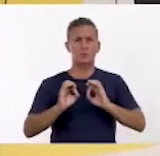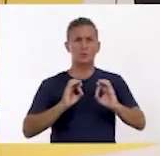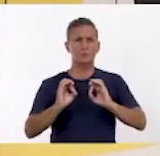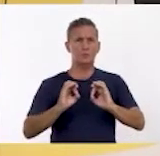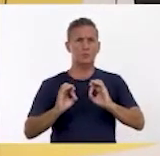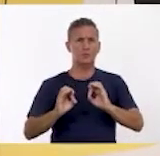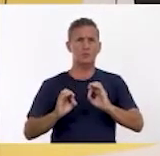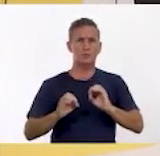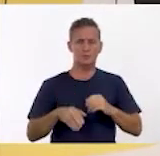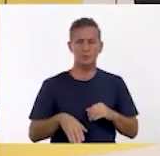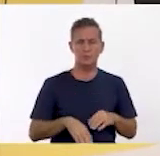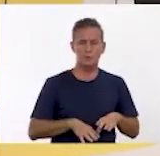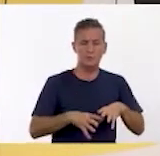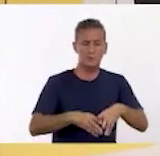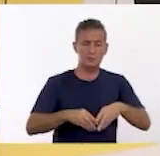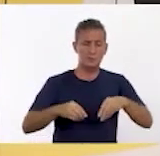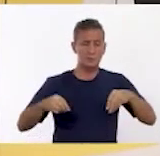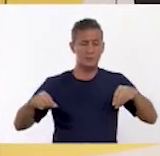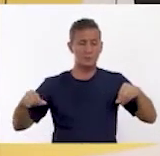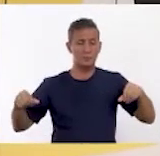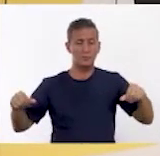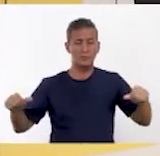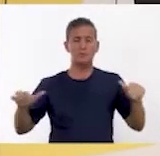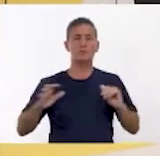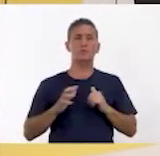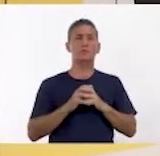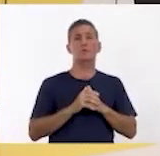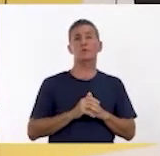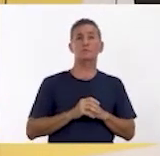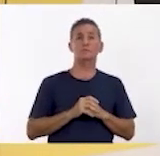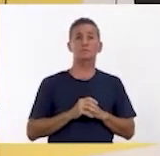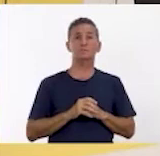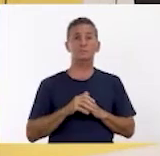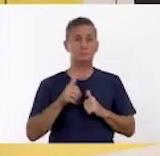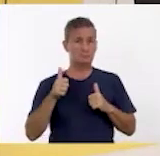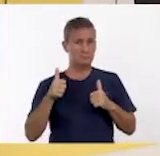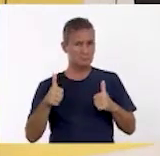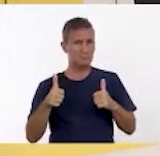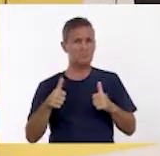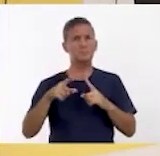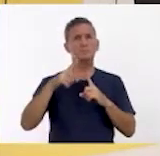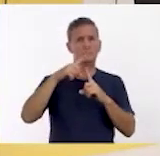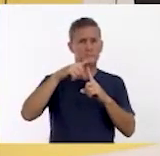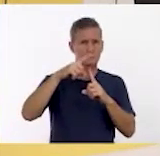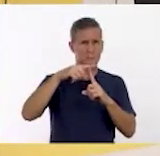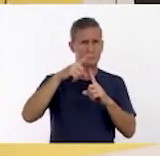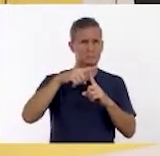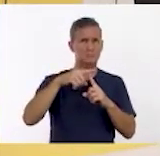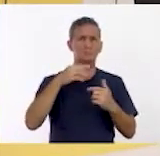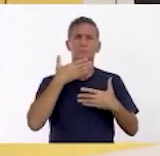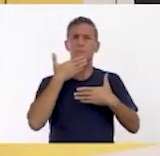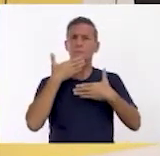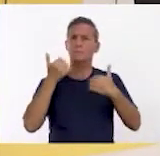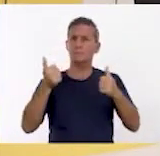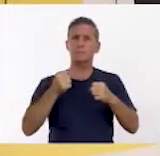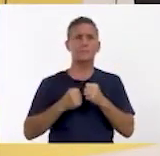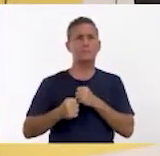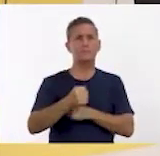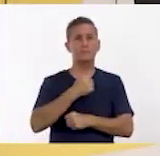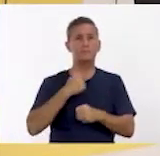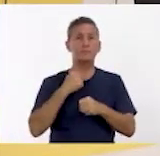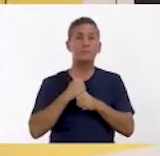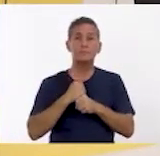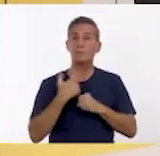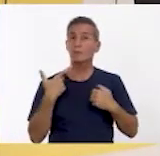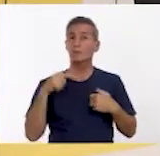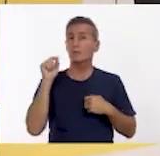nuestro suelo, con una rotación adecuada, bien, con las técnicas mejor utilizadas. Aquí